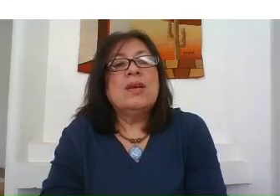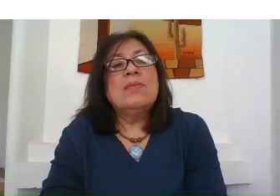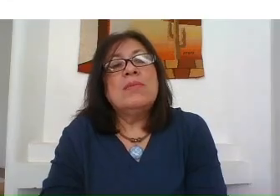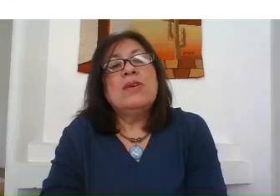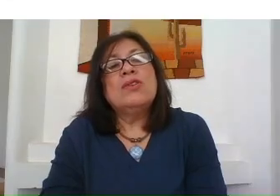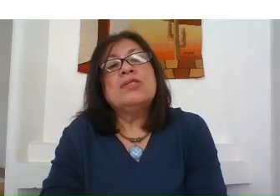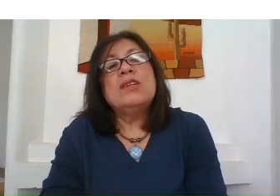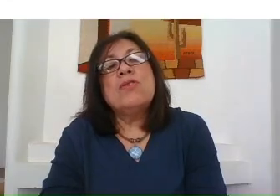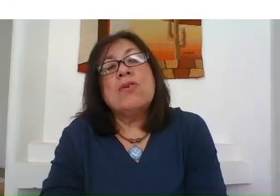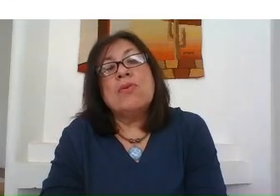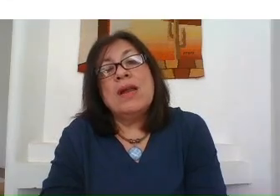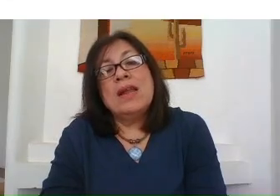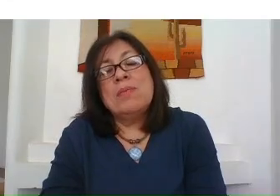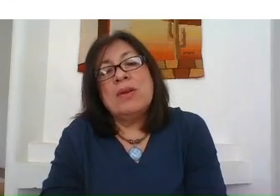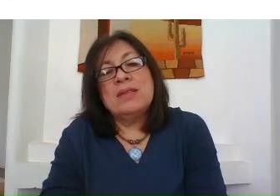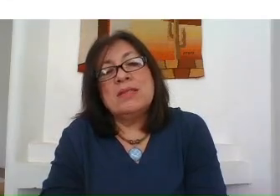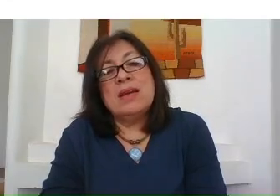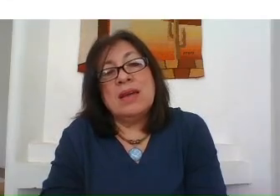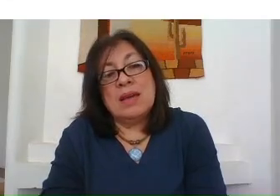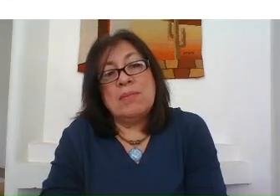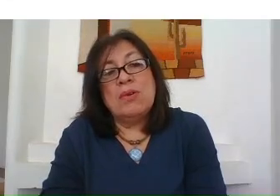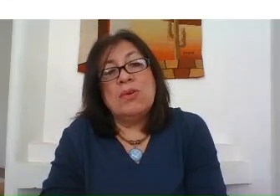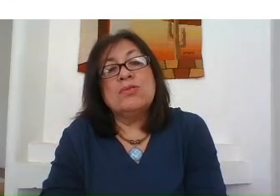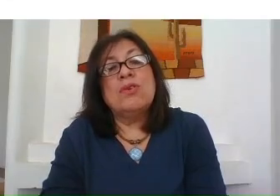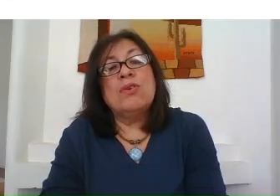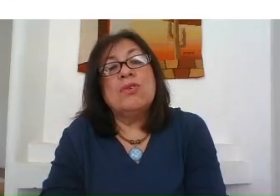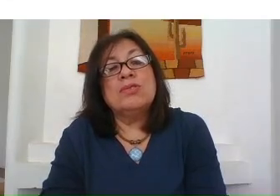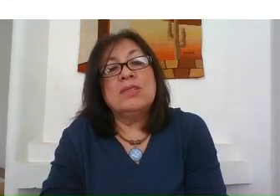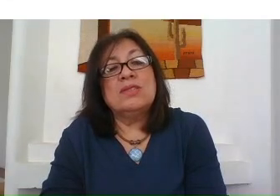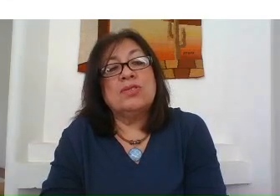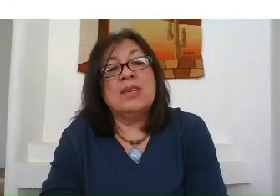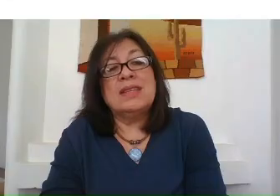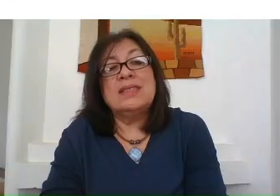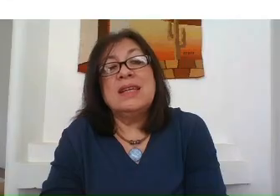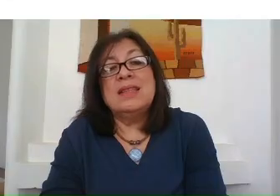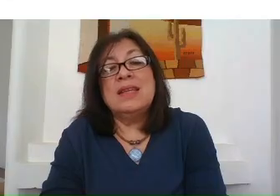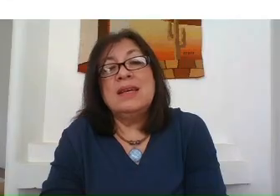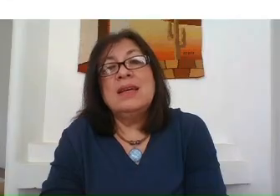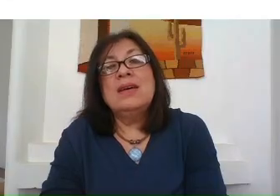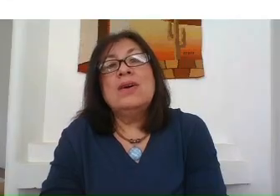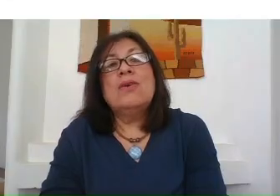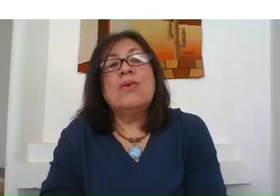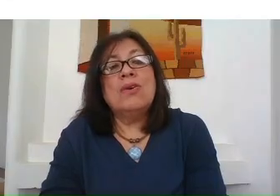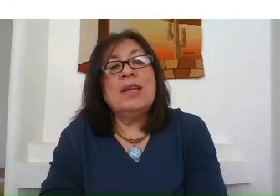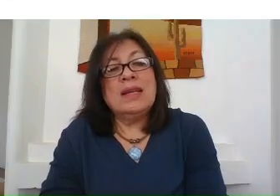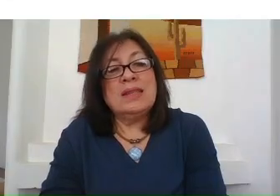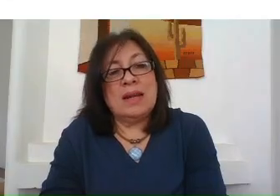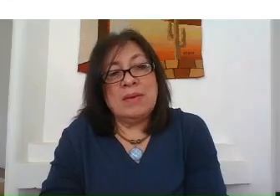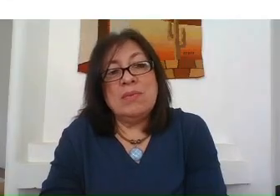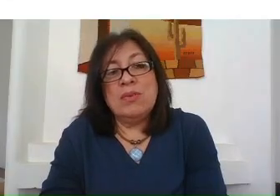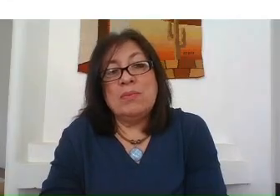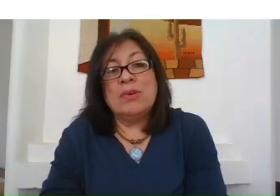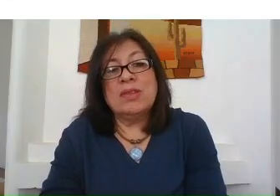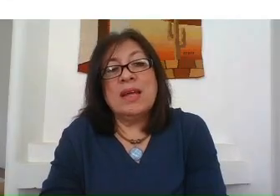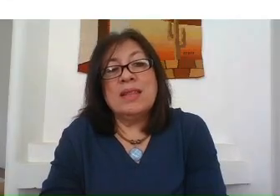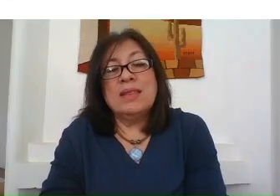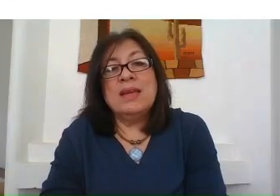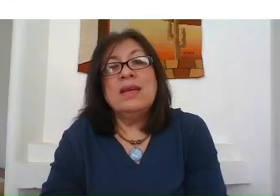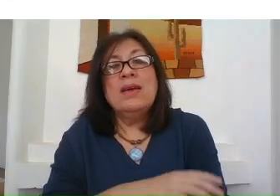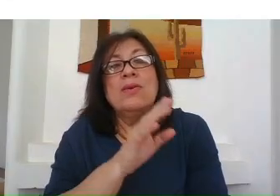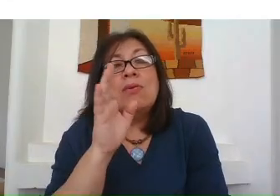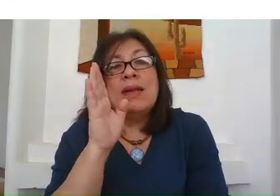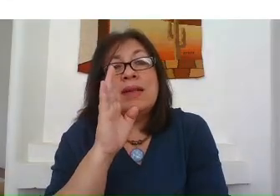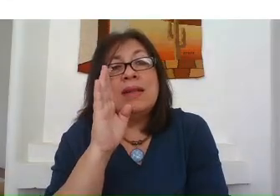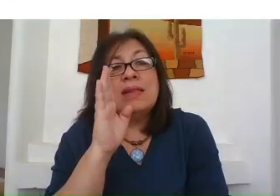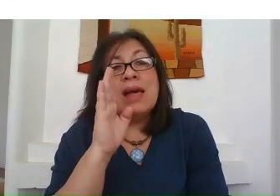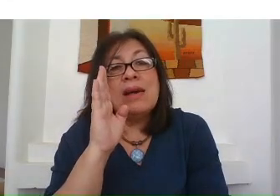desarrollo. Bueno, los signos oculares, por ese ejemplo, los ojos en sol naciente, o el estrabismo